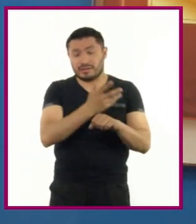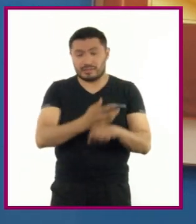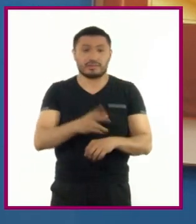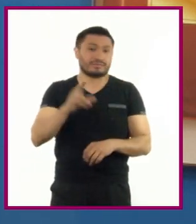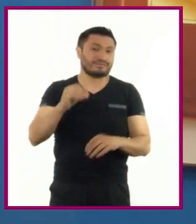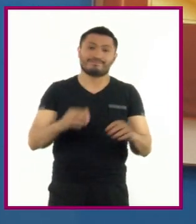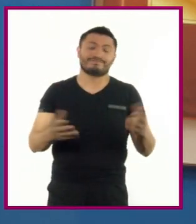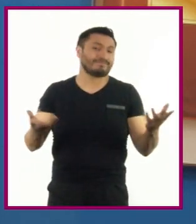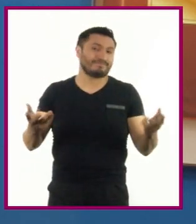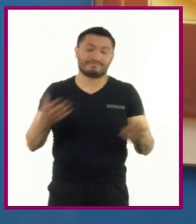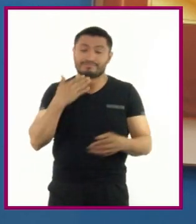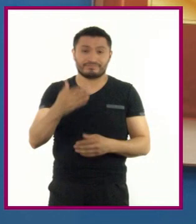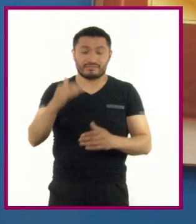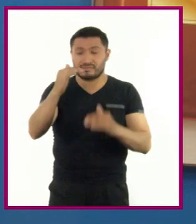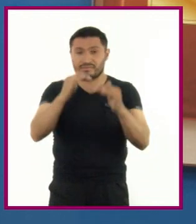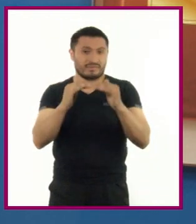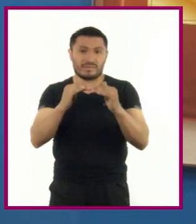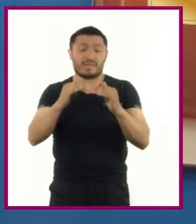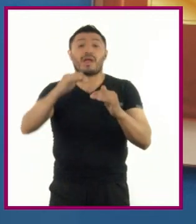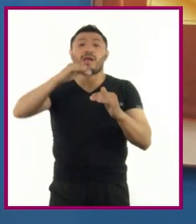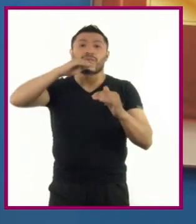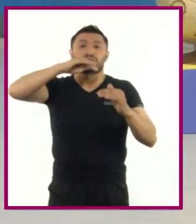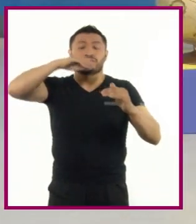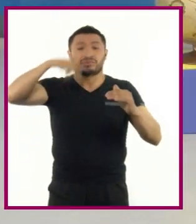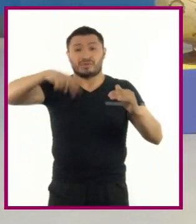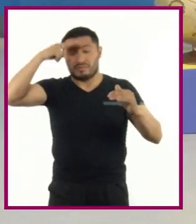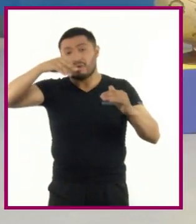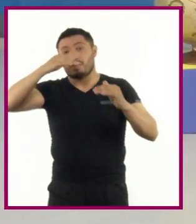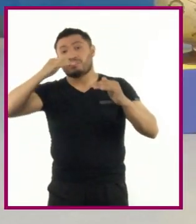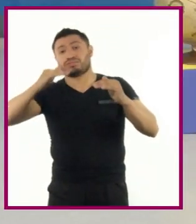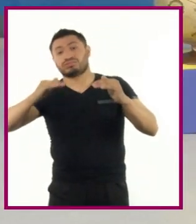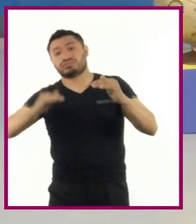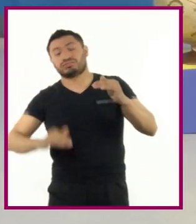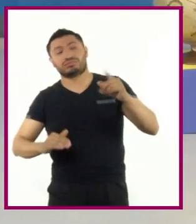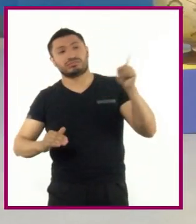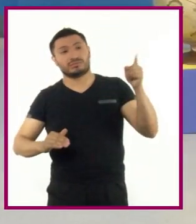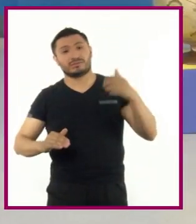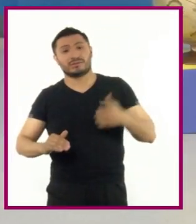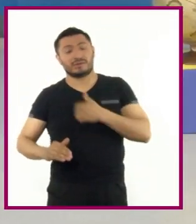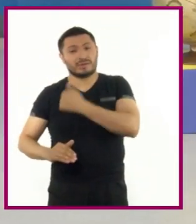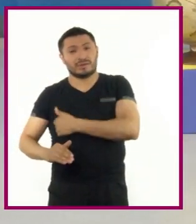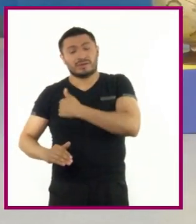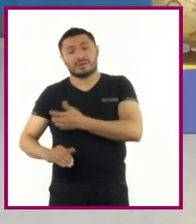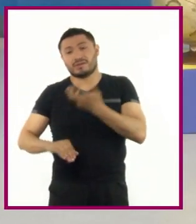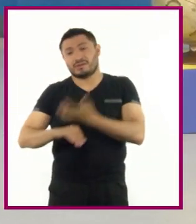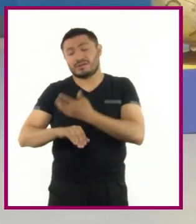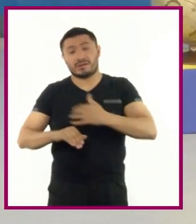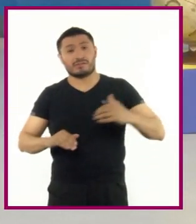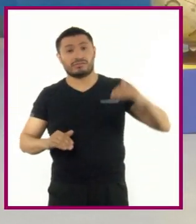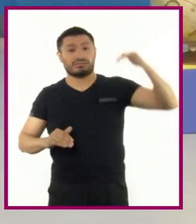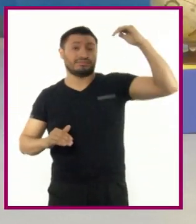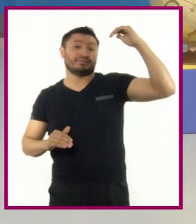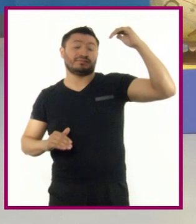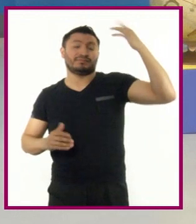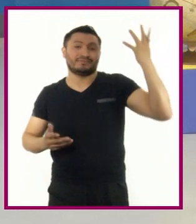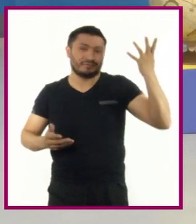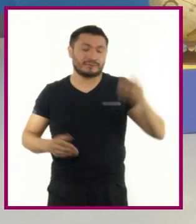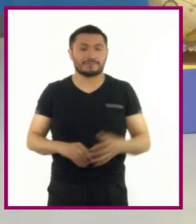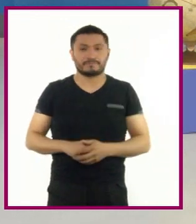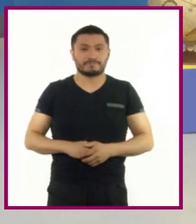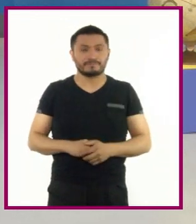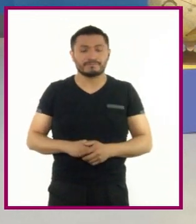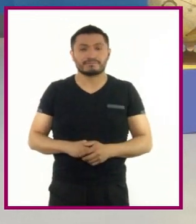aumentando con el paso de los años en perjuicio de los mexicanos. En el aspecto socioeconómico, las desigualdades se